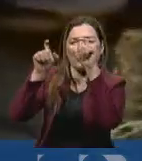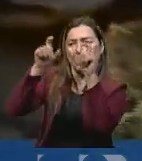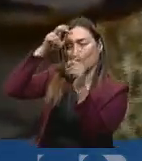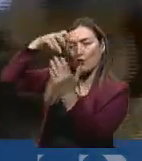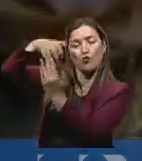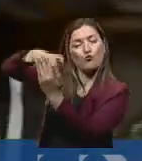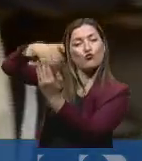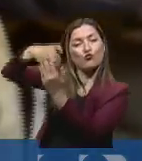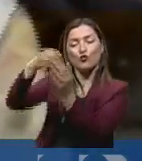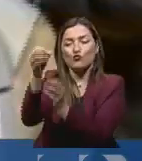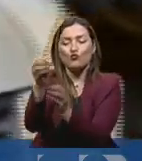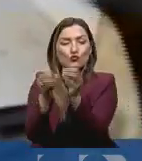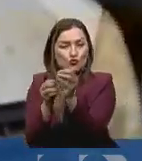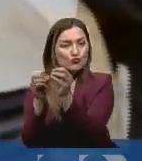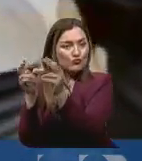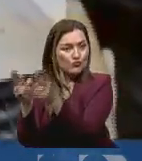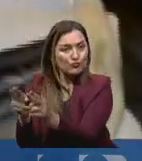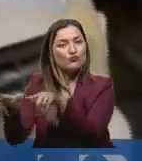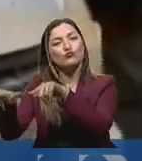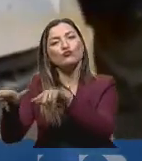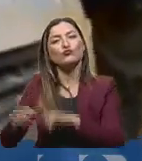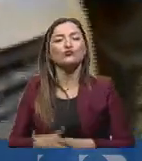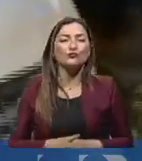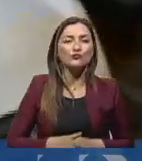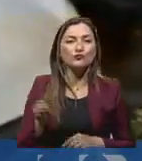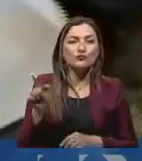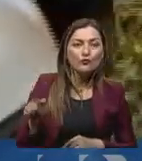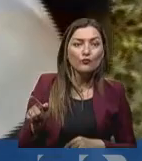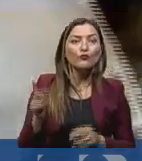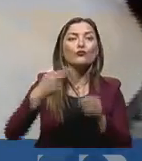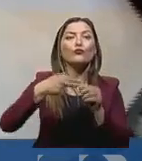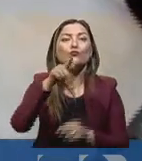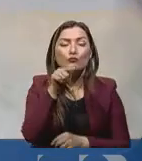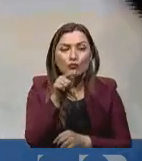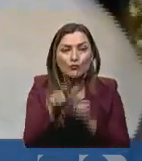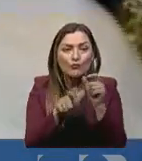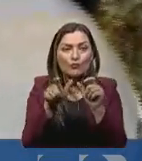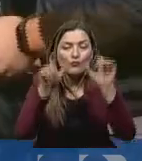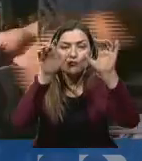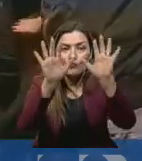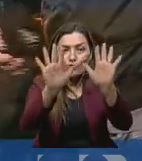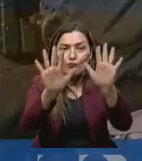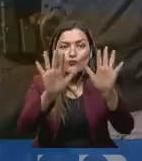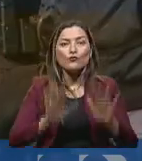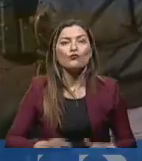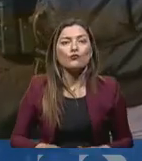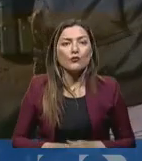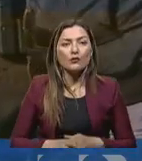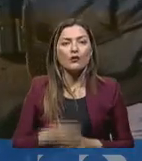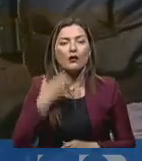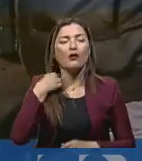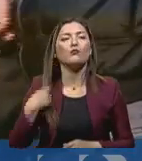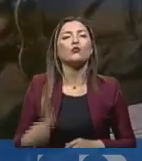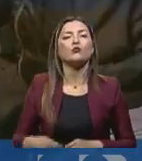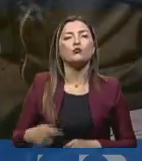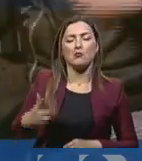minera que tiene sus oficinas en el lugar además en el hecho delictivo habrían participado 10 personas delincuentes armados con